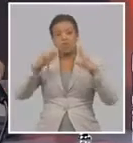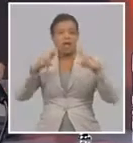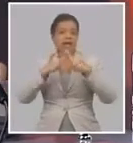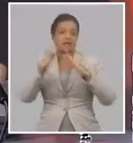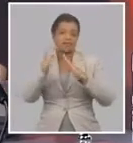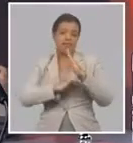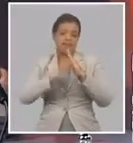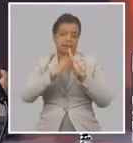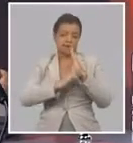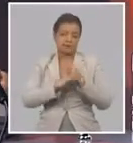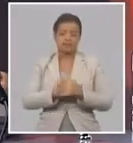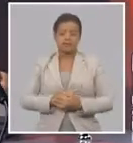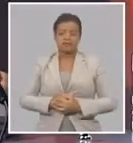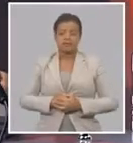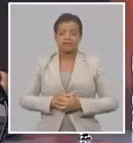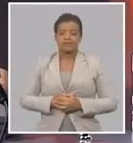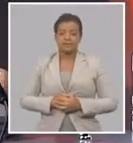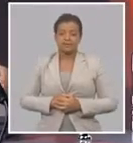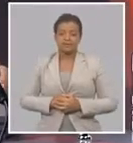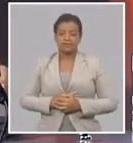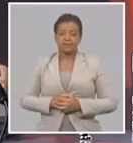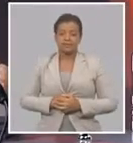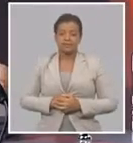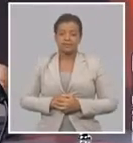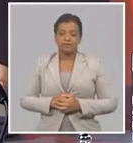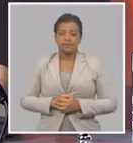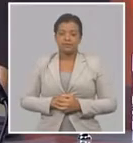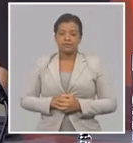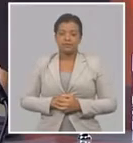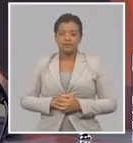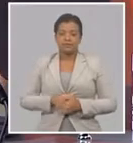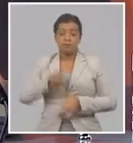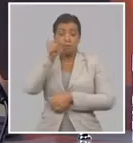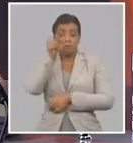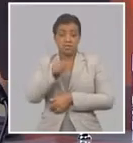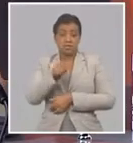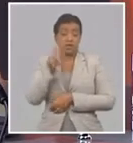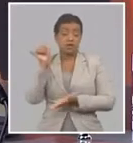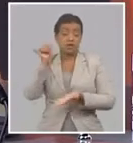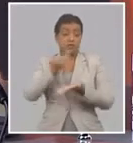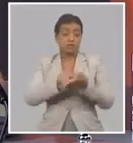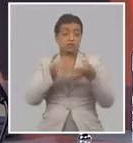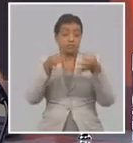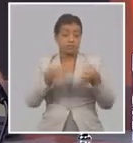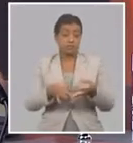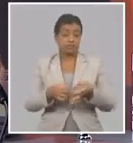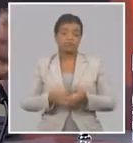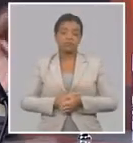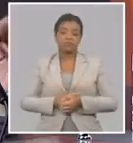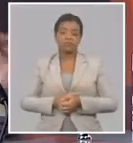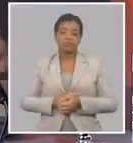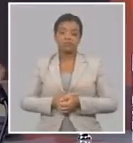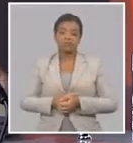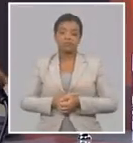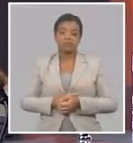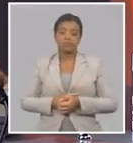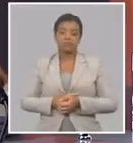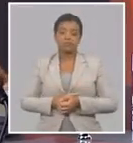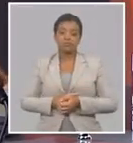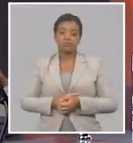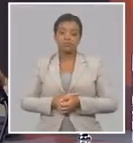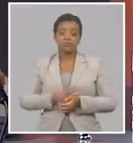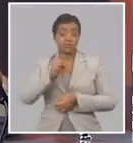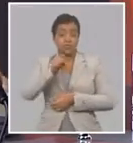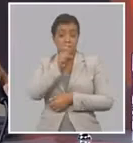casa de renta estas personas que arriban precisamente a las instalaciones ya que me hiciste de la pregunta